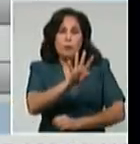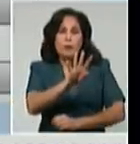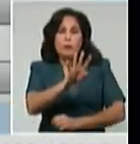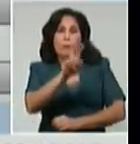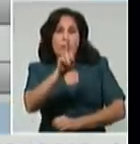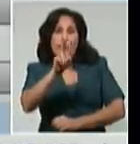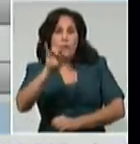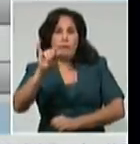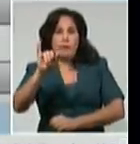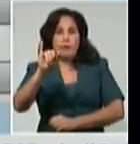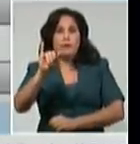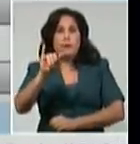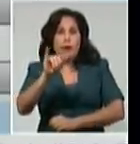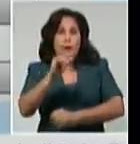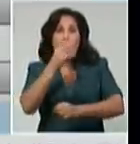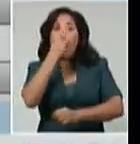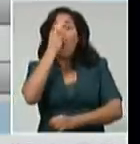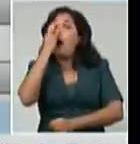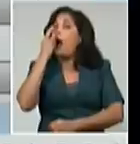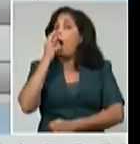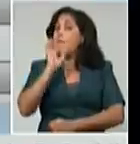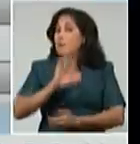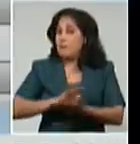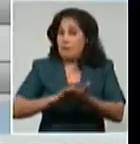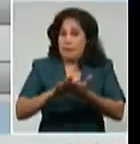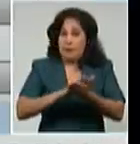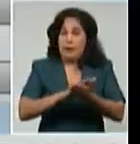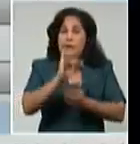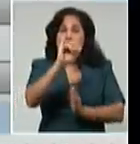728.426 muestras realizadas y